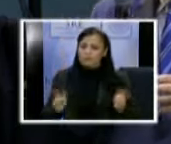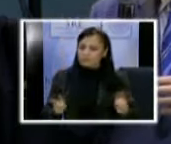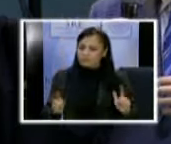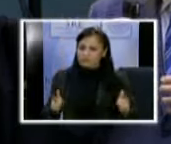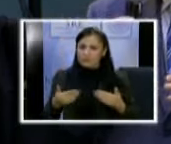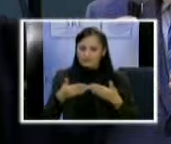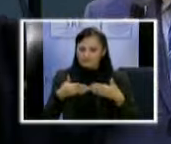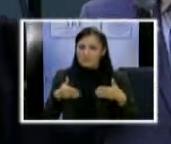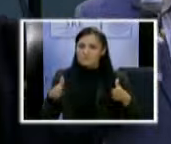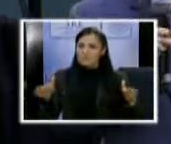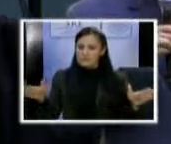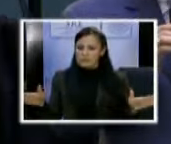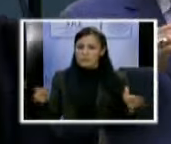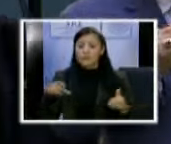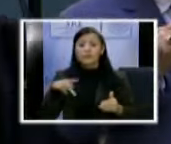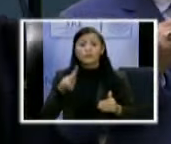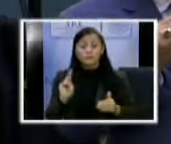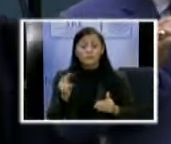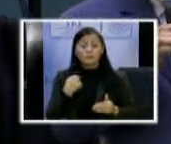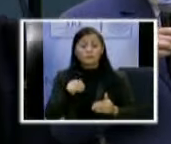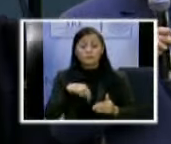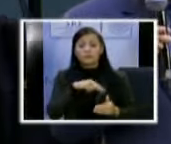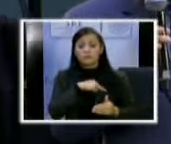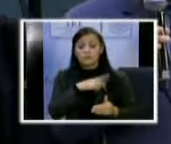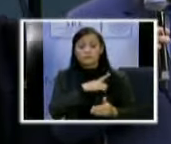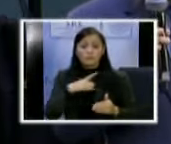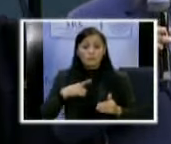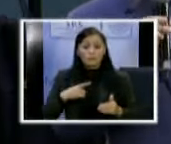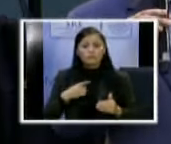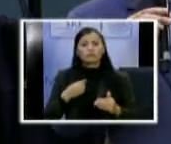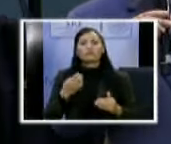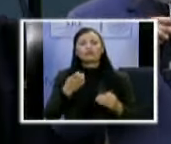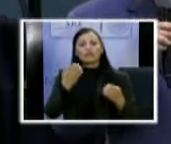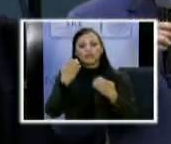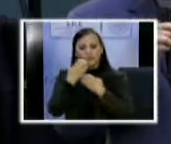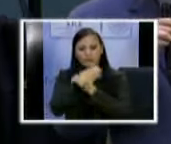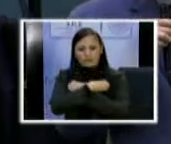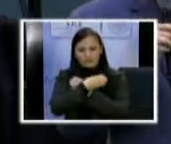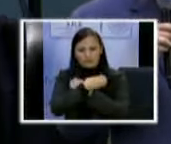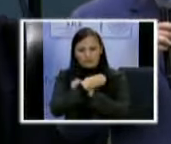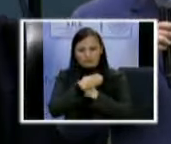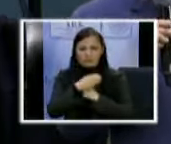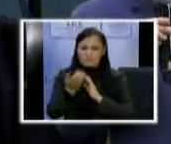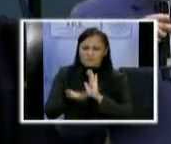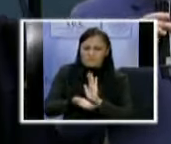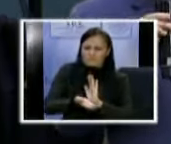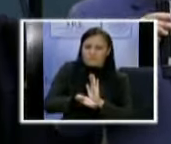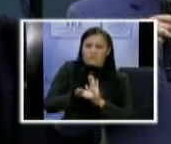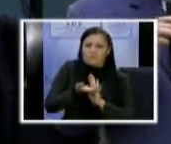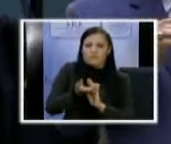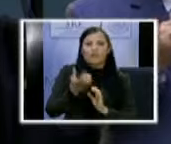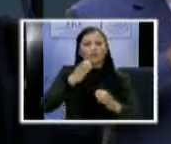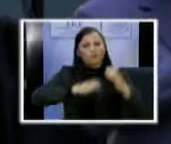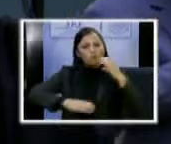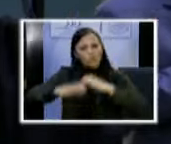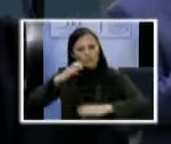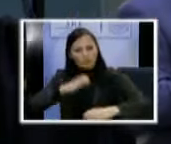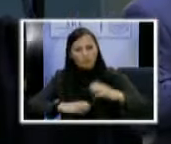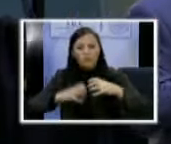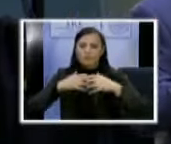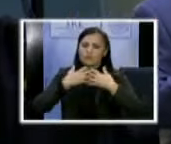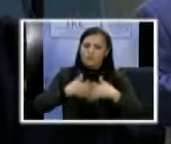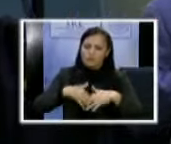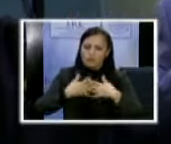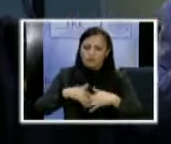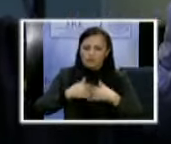poco, pero lo que tenemos que hacer es impulsar la educación y el comercio y la industria, porque es lo que va a sacar enfrente